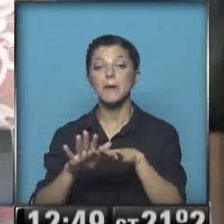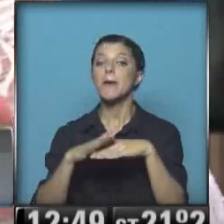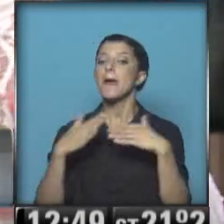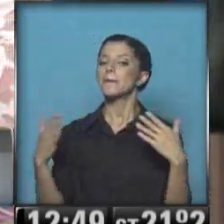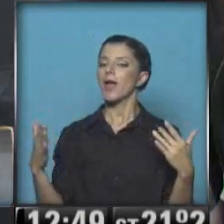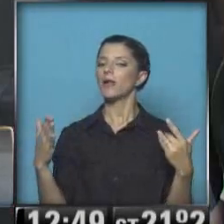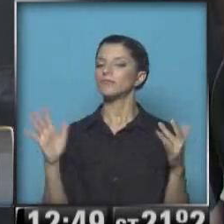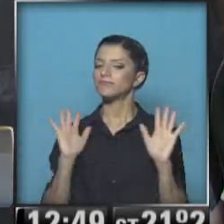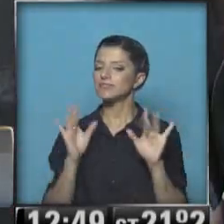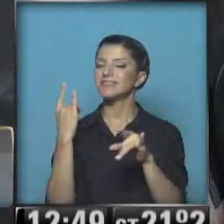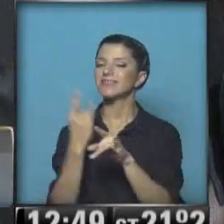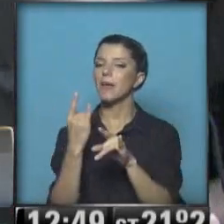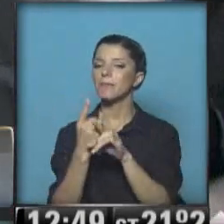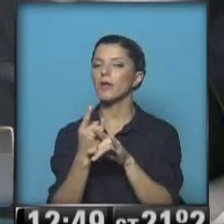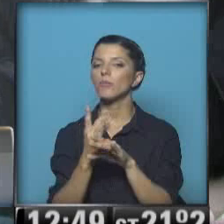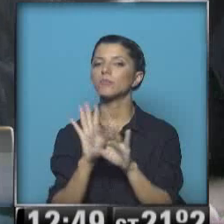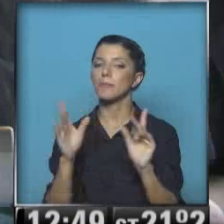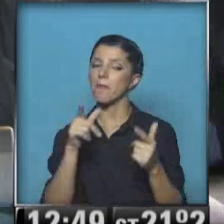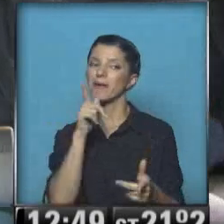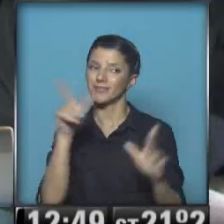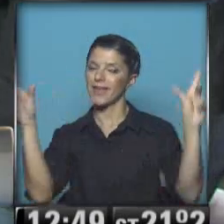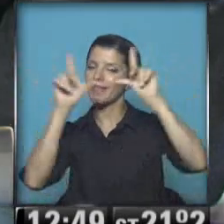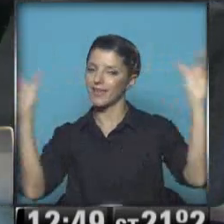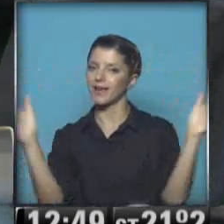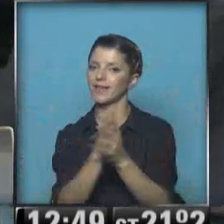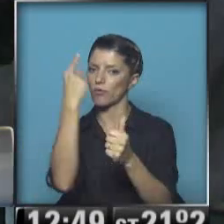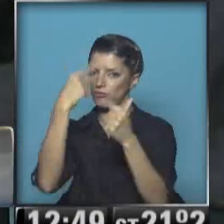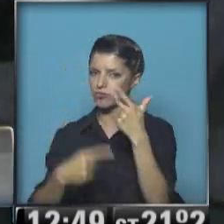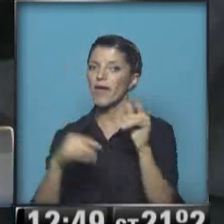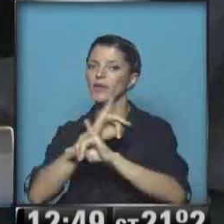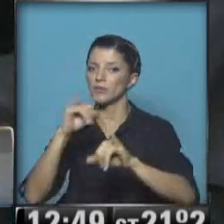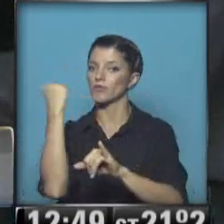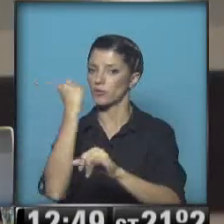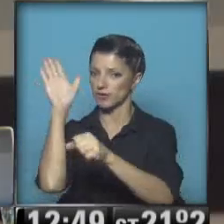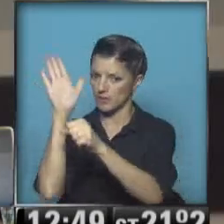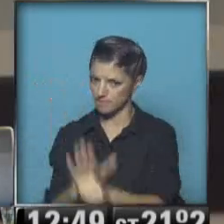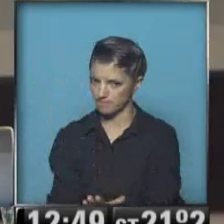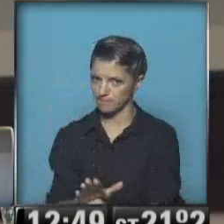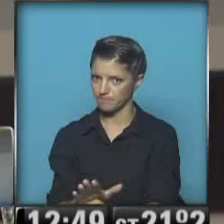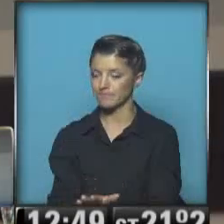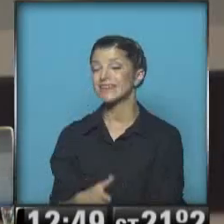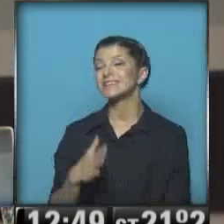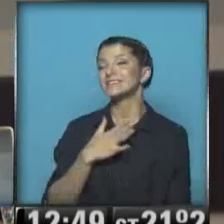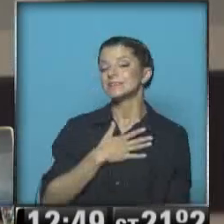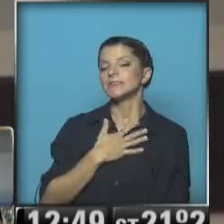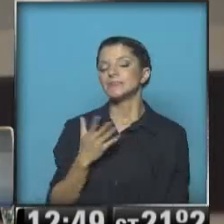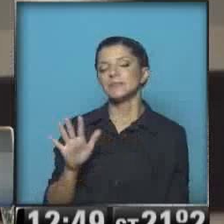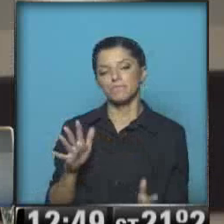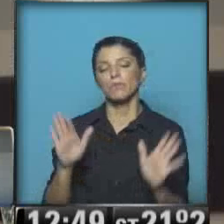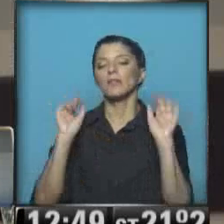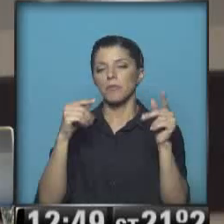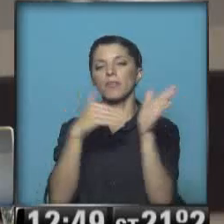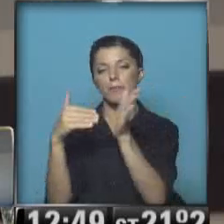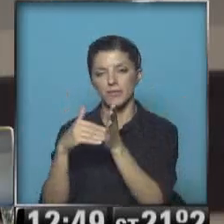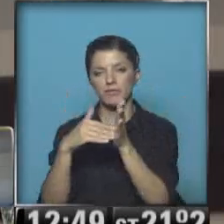siempre había como me parece a mí los medios juegan a un ocultamiento importante yo yo no estoy tan seguro eh también depende de cada